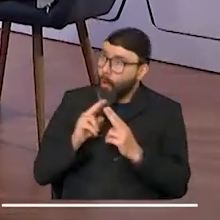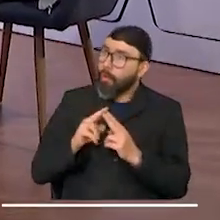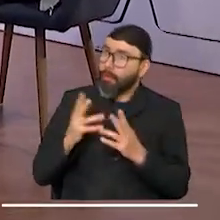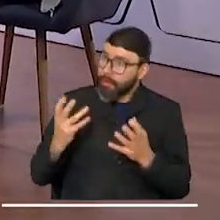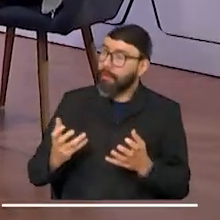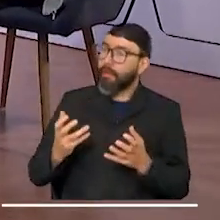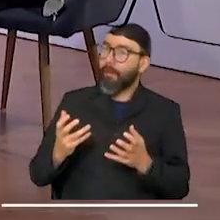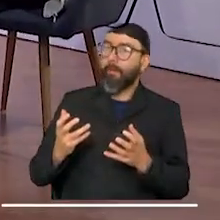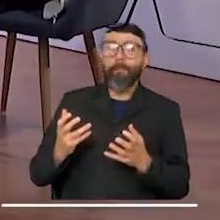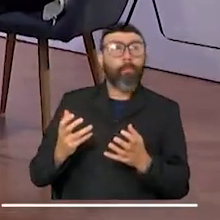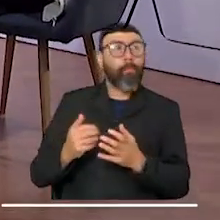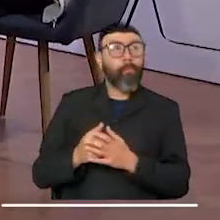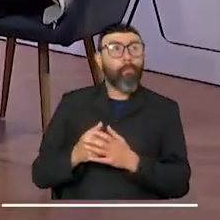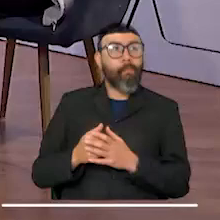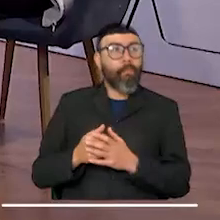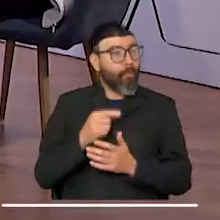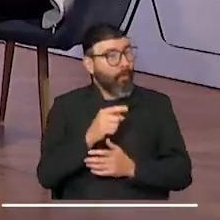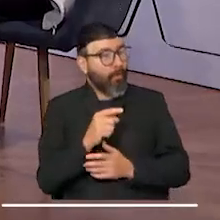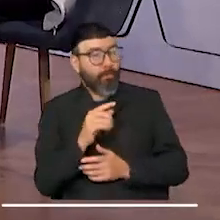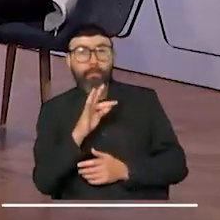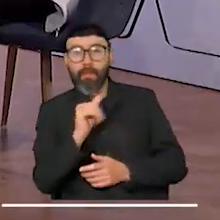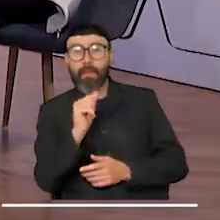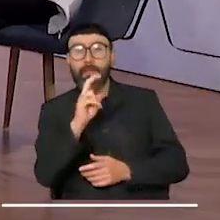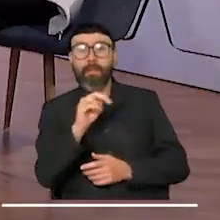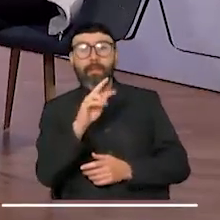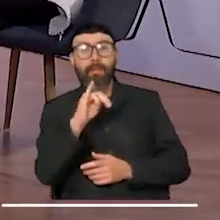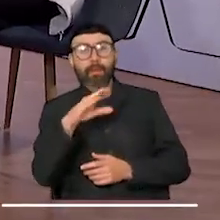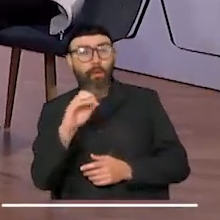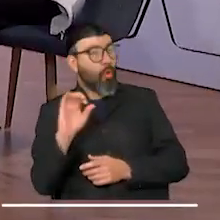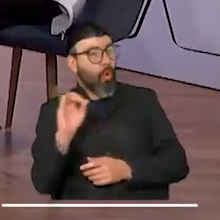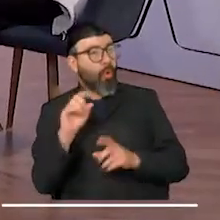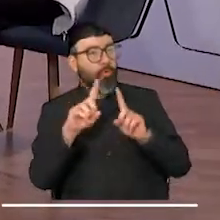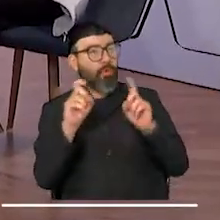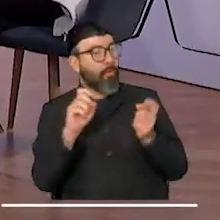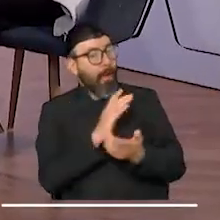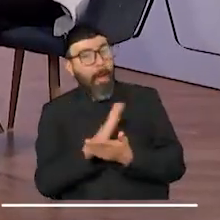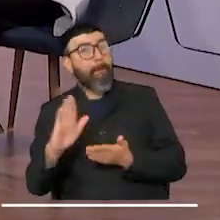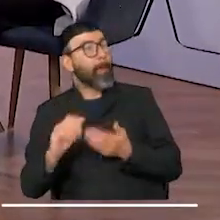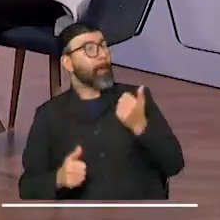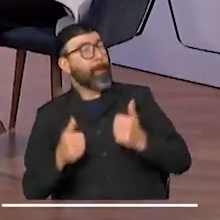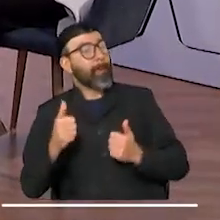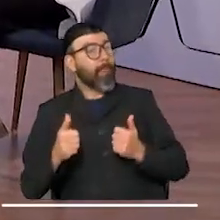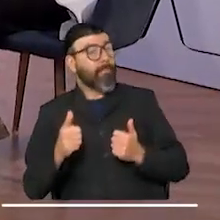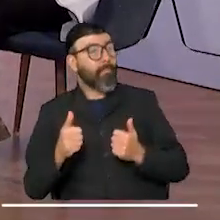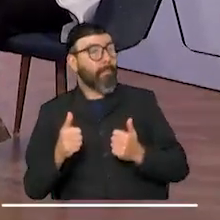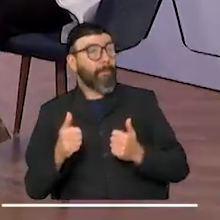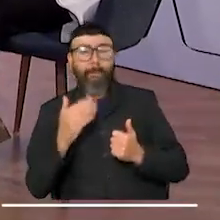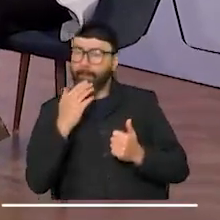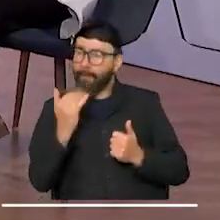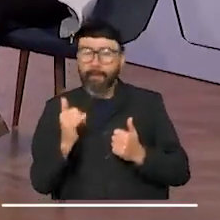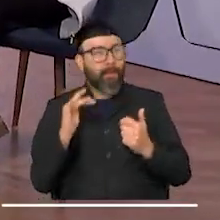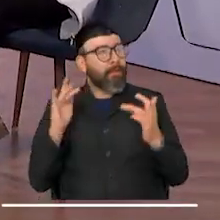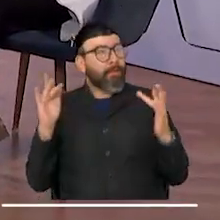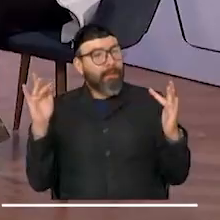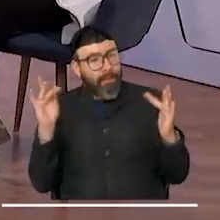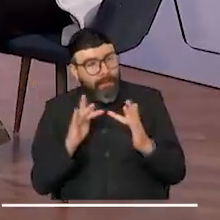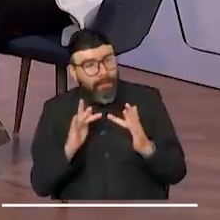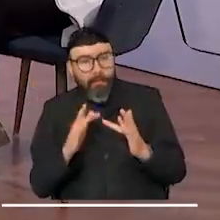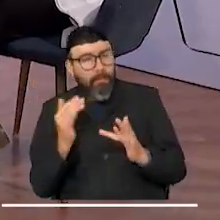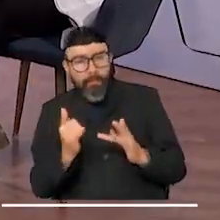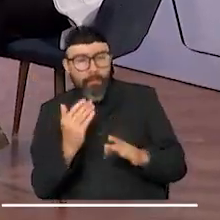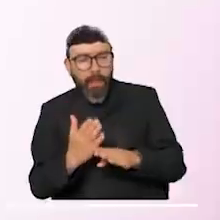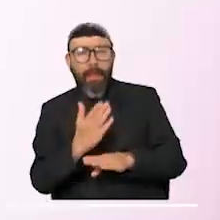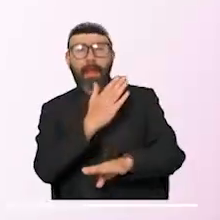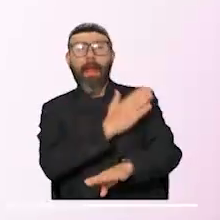hablando con de lo del tántrico o ya nos apartamos del tema Bueno ahí estamos hablando un poquito es de esa conexión del preámbulo entonces